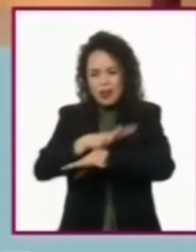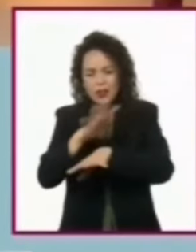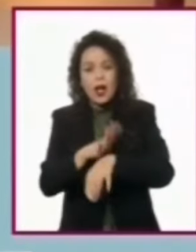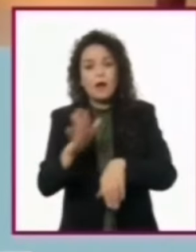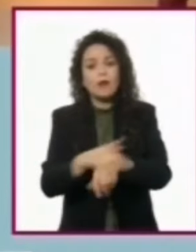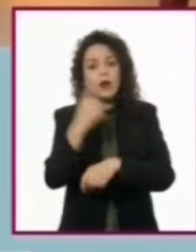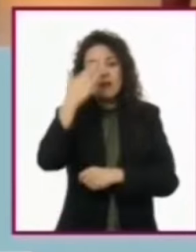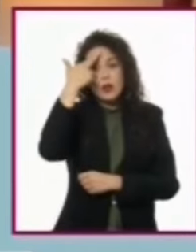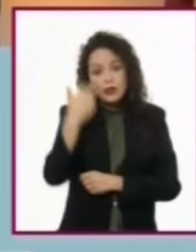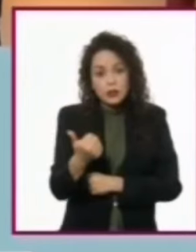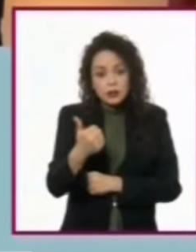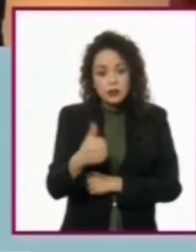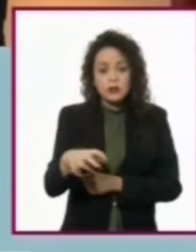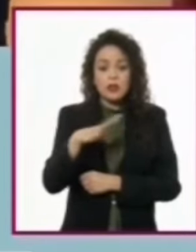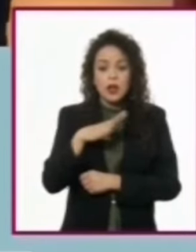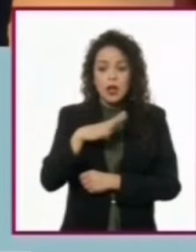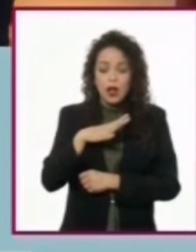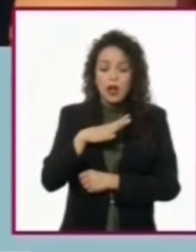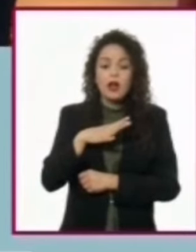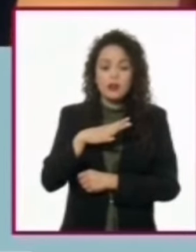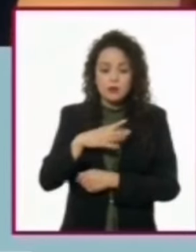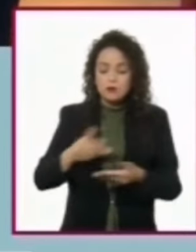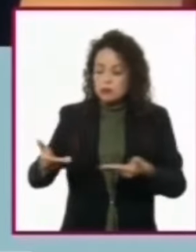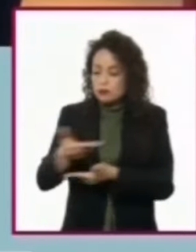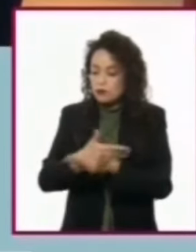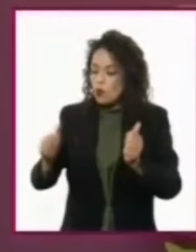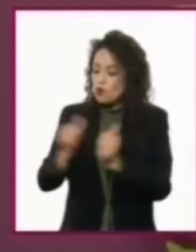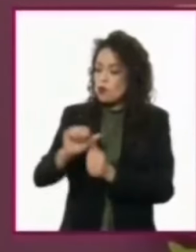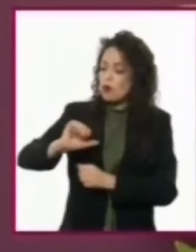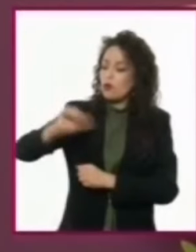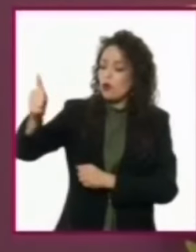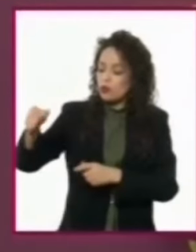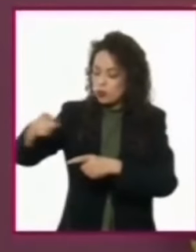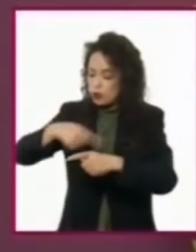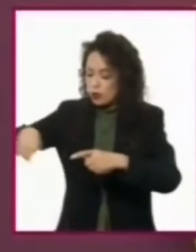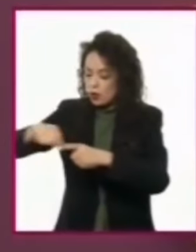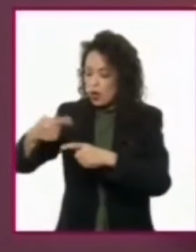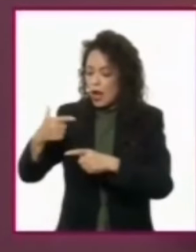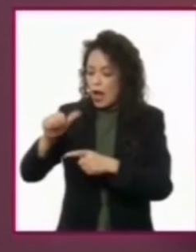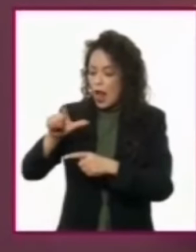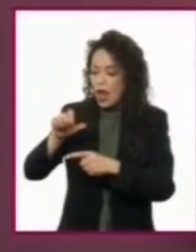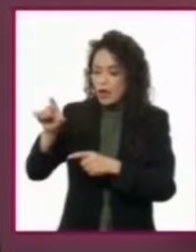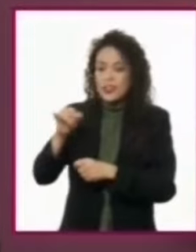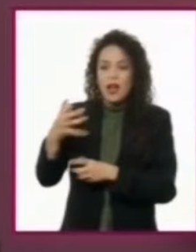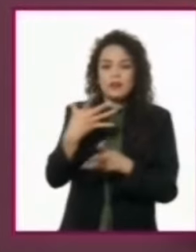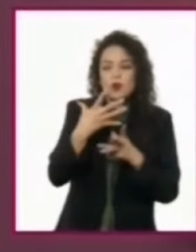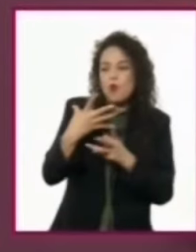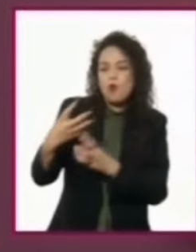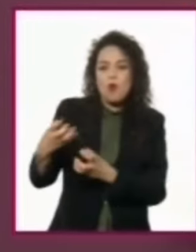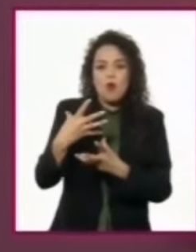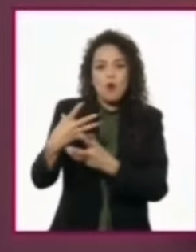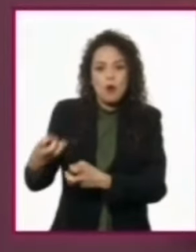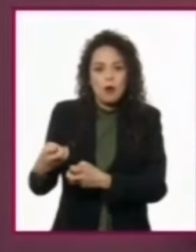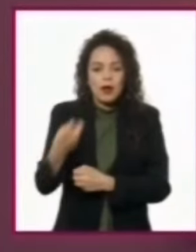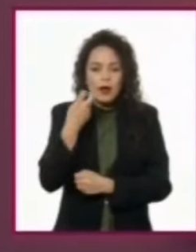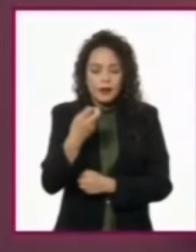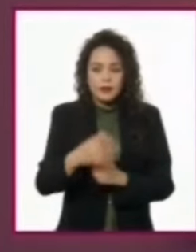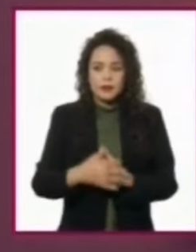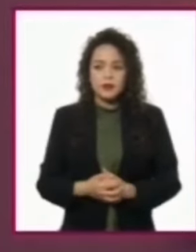por las interacciones gravitacionales con otras galaxias. Otra propuesta del origen de estas galaxias se